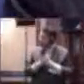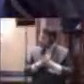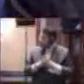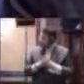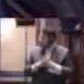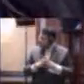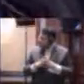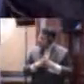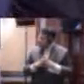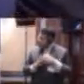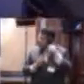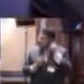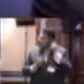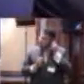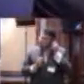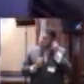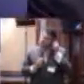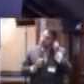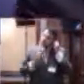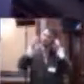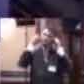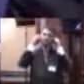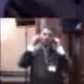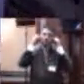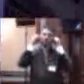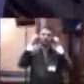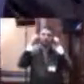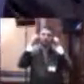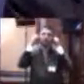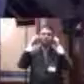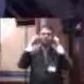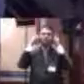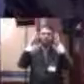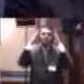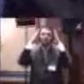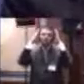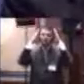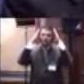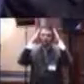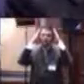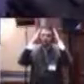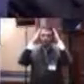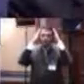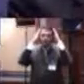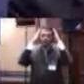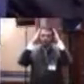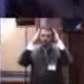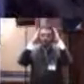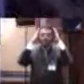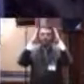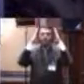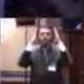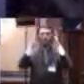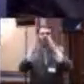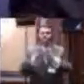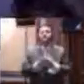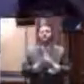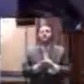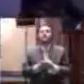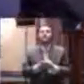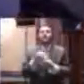para crear partidos en México que tengan derechos, que puedan participar en elecciones, la ley